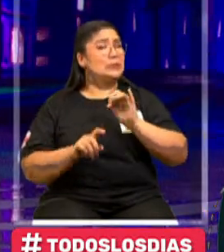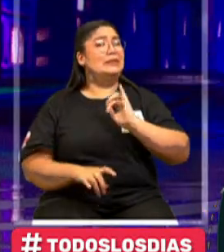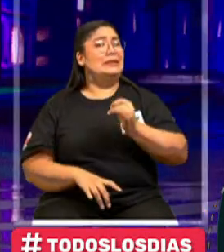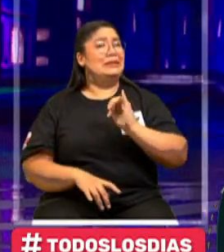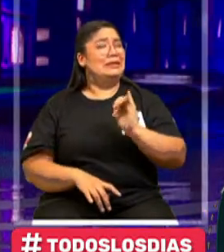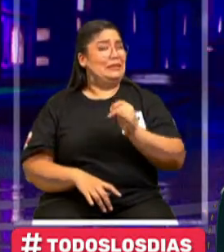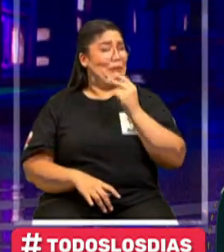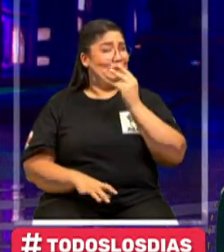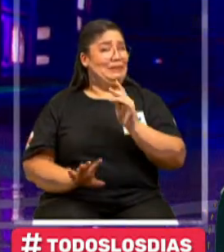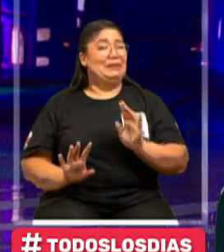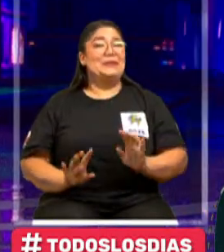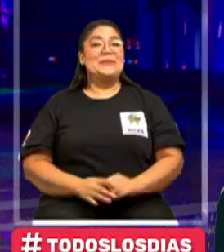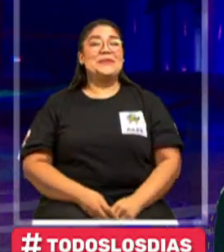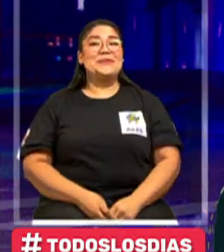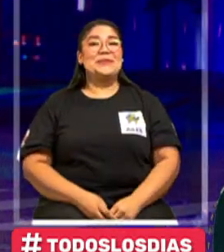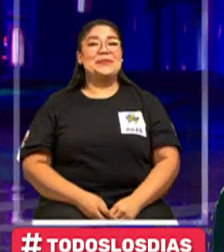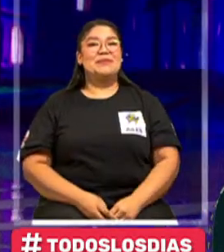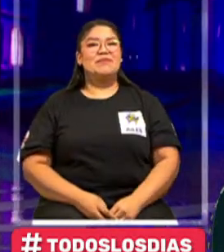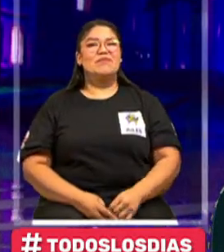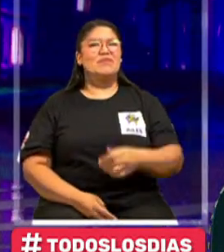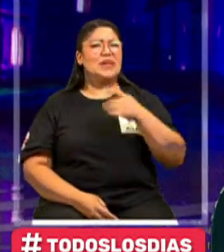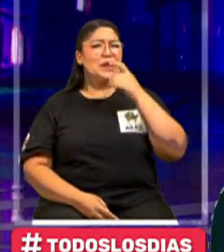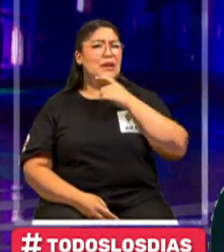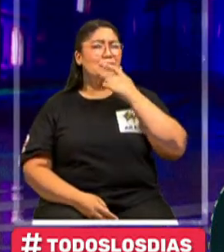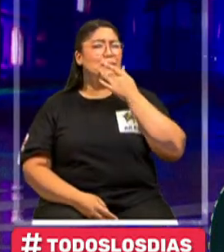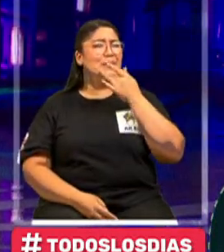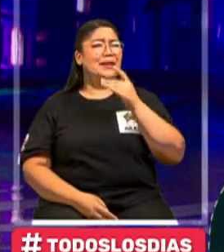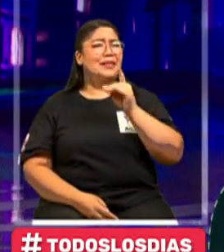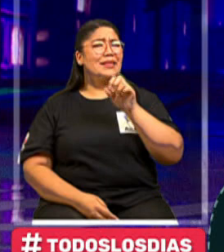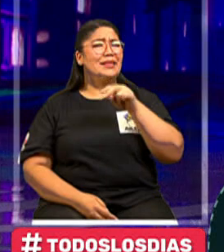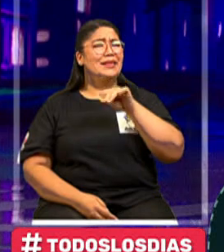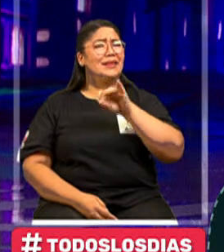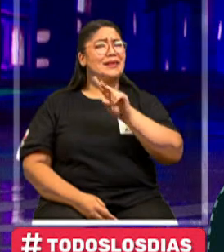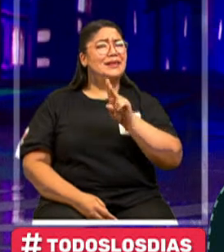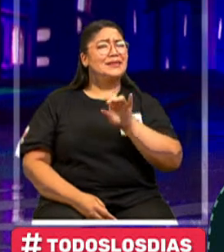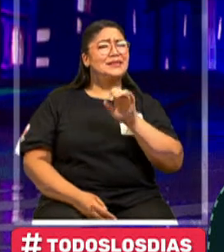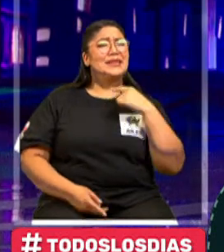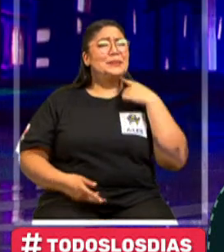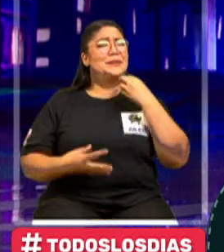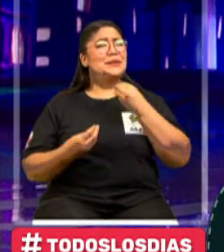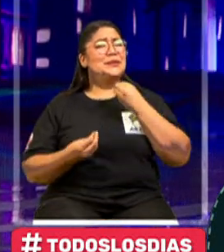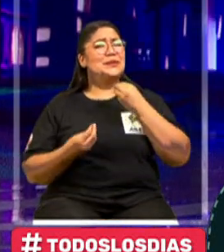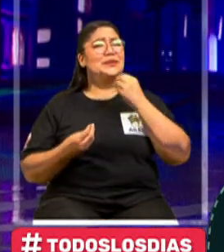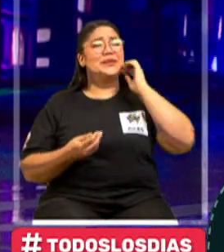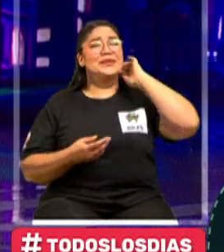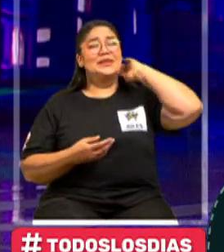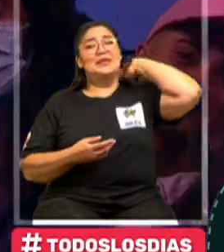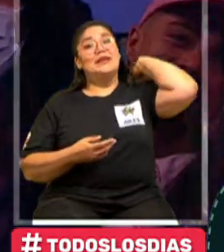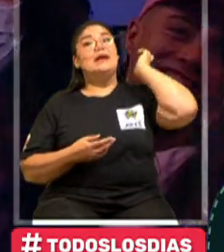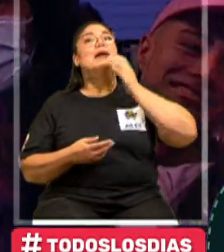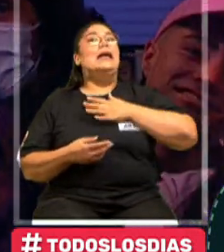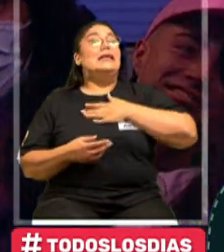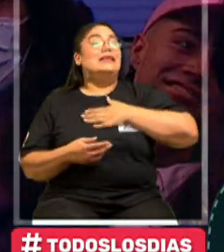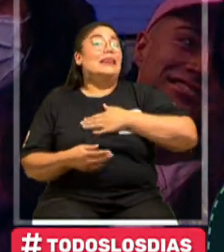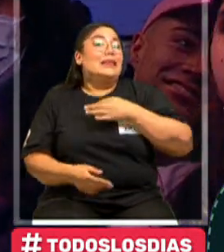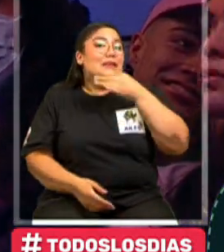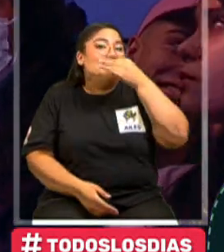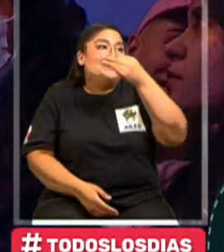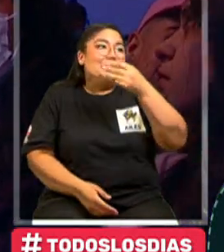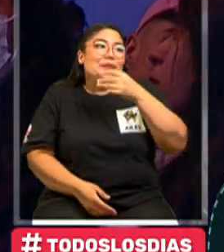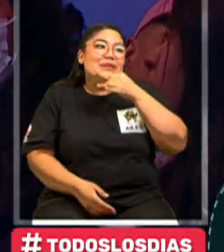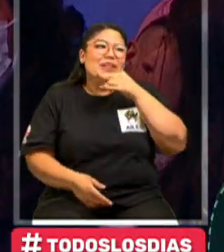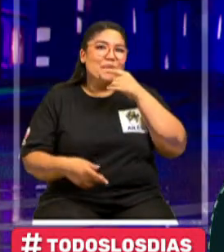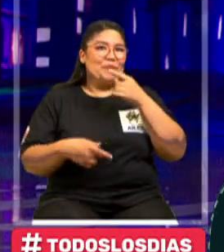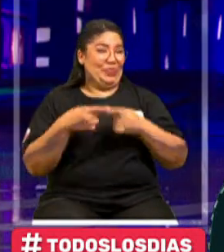ves. ¿De qué se ríe, Denis? ¿Qué le pasó, Deniso? Es que iba a decir algo que a lo mejor te desentona.